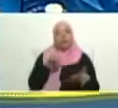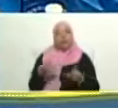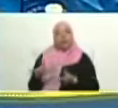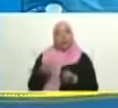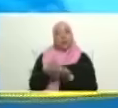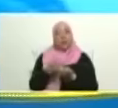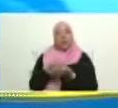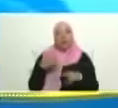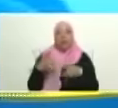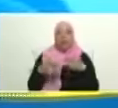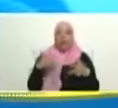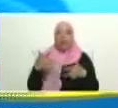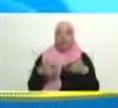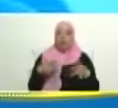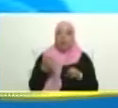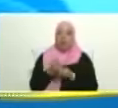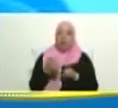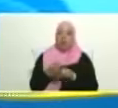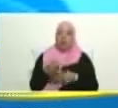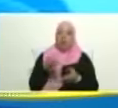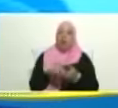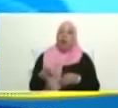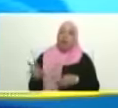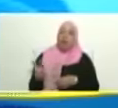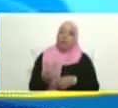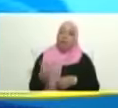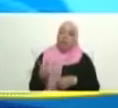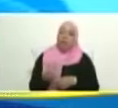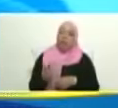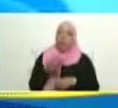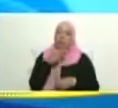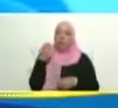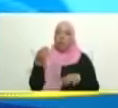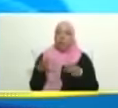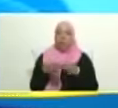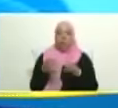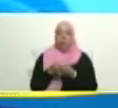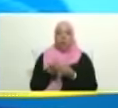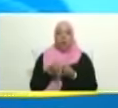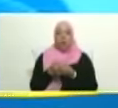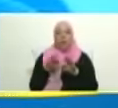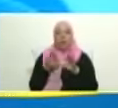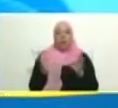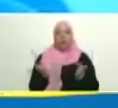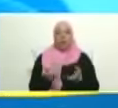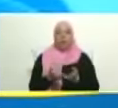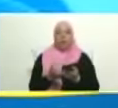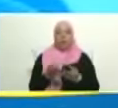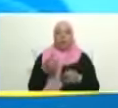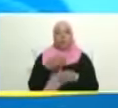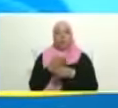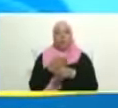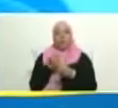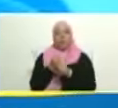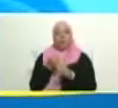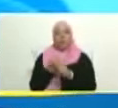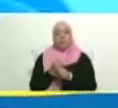la adquisición y traída al país del mejor equipo que hay a nivel mundial para la comparación